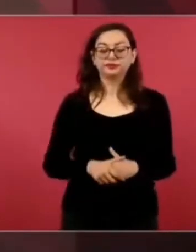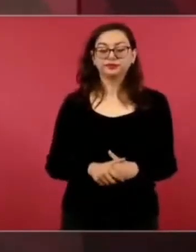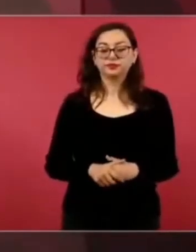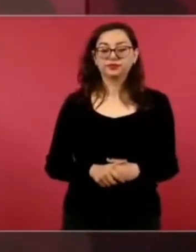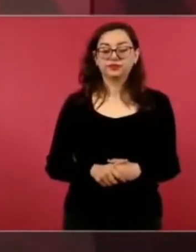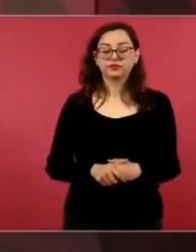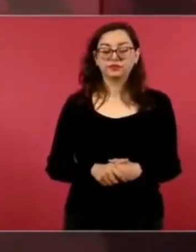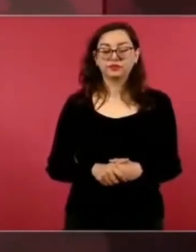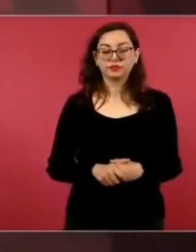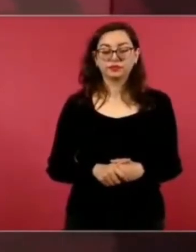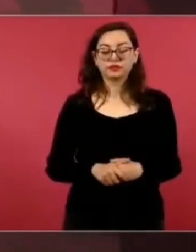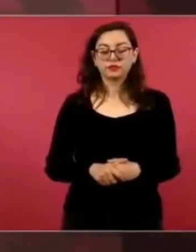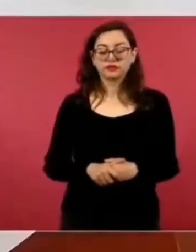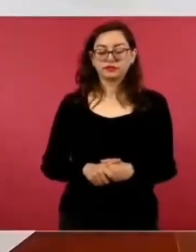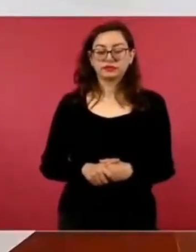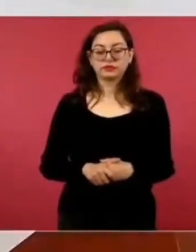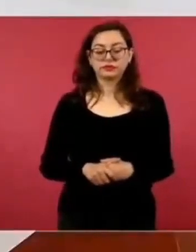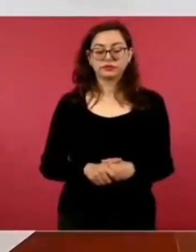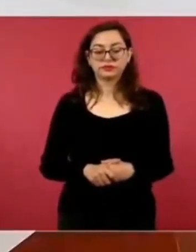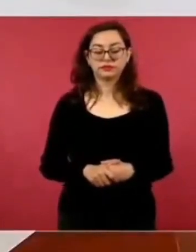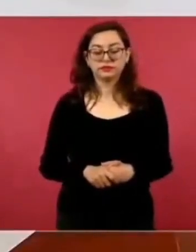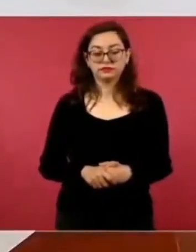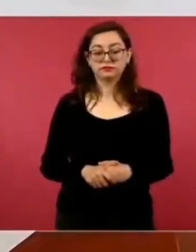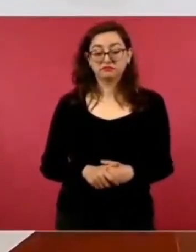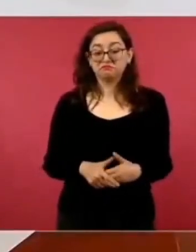Bueno, el caso es